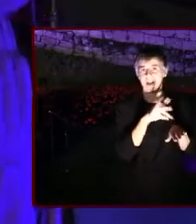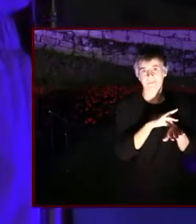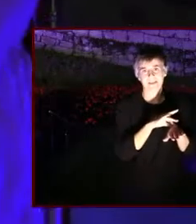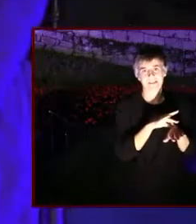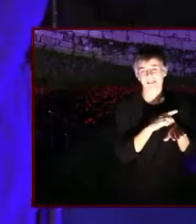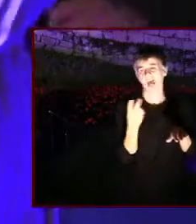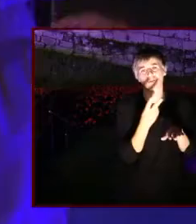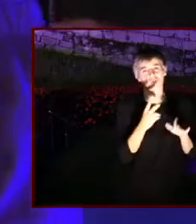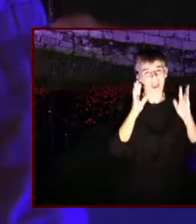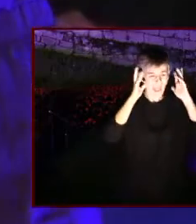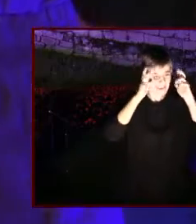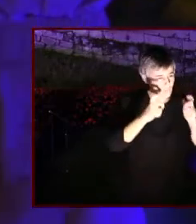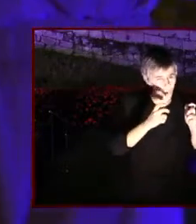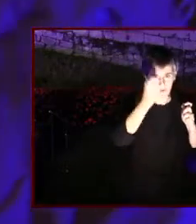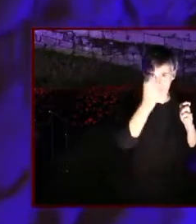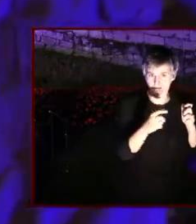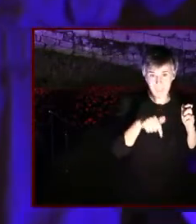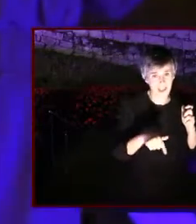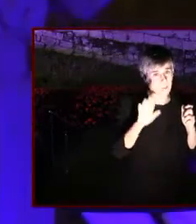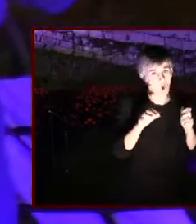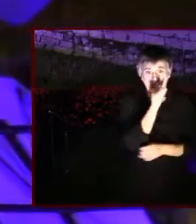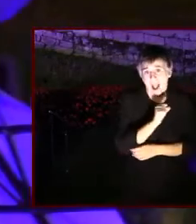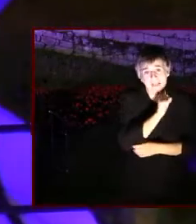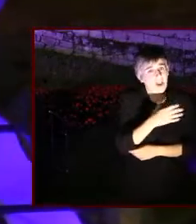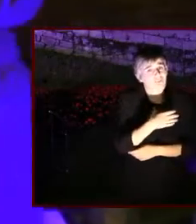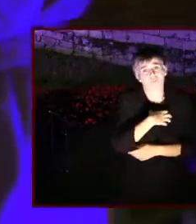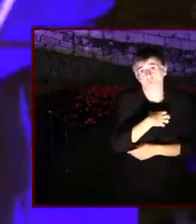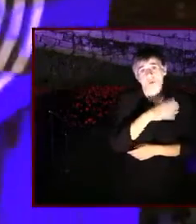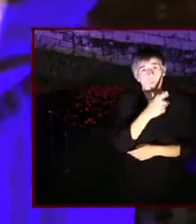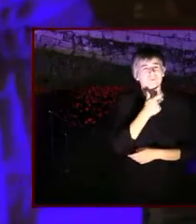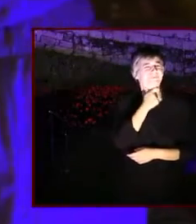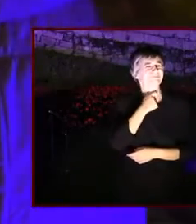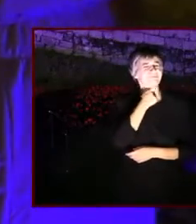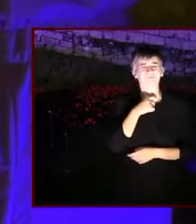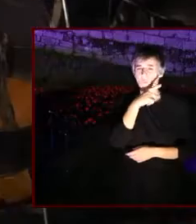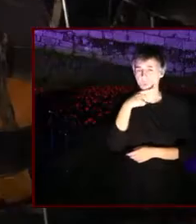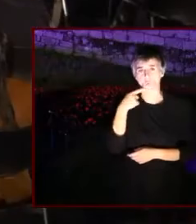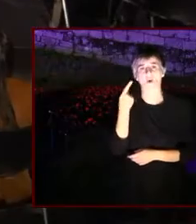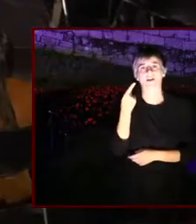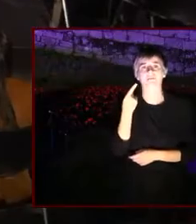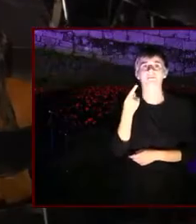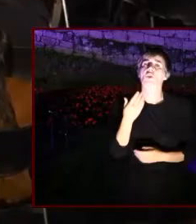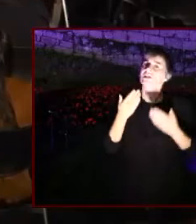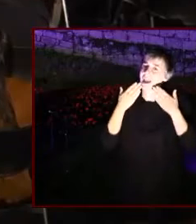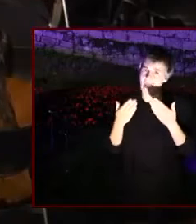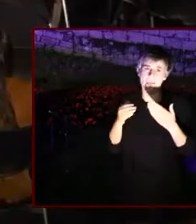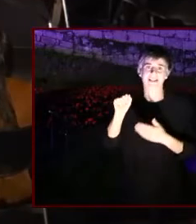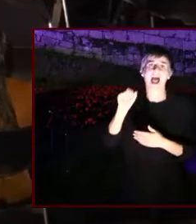pode cantar con nós porque lle doi a garganta. Entón, moitas gracias a Aroa igualmente por ese esforzo.